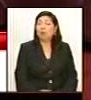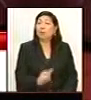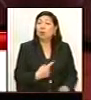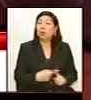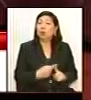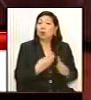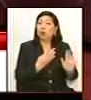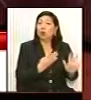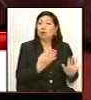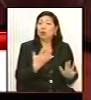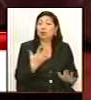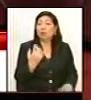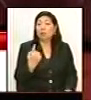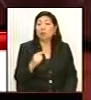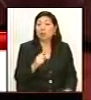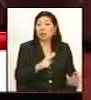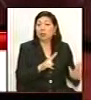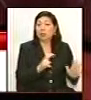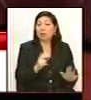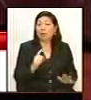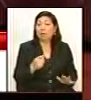de